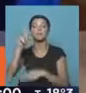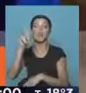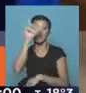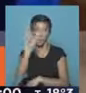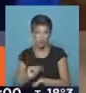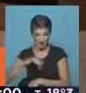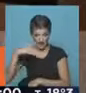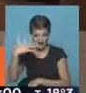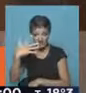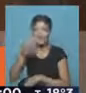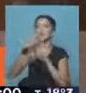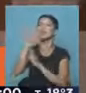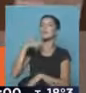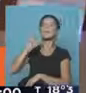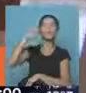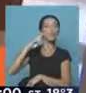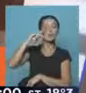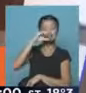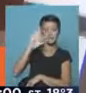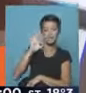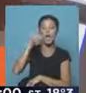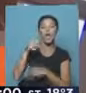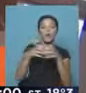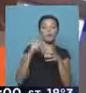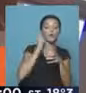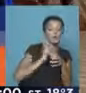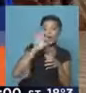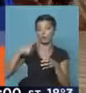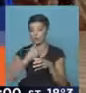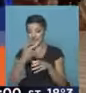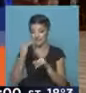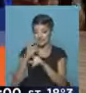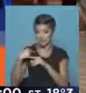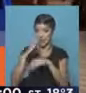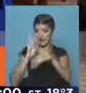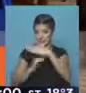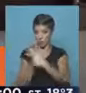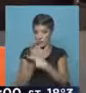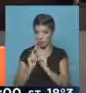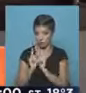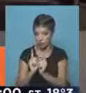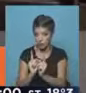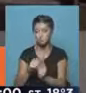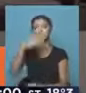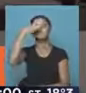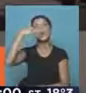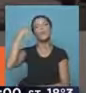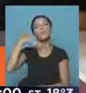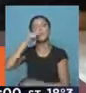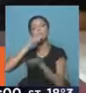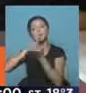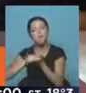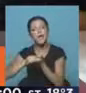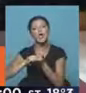de los 70 por un bipartidismo de facto entre conservadores y socialistas. Según los últimos sondeos, de los